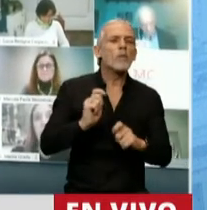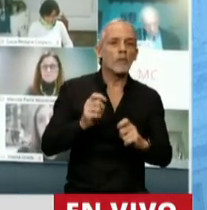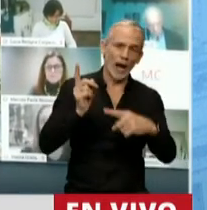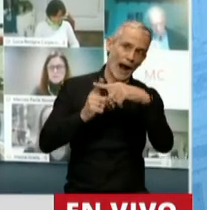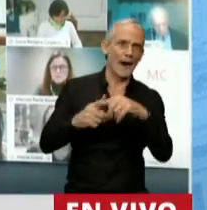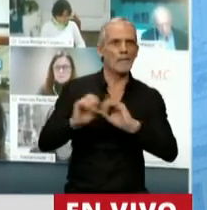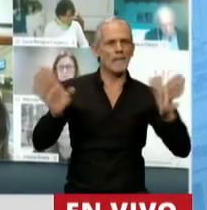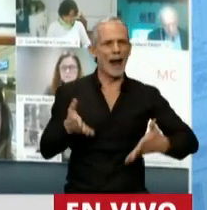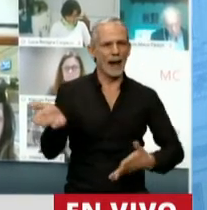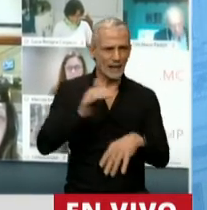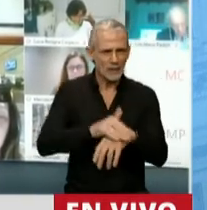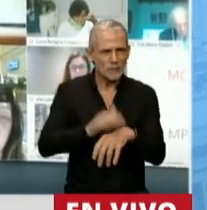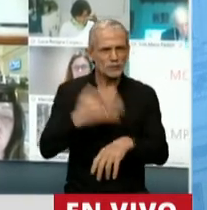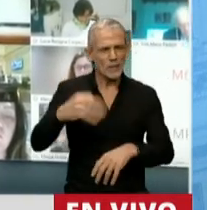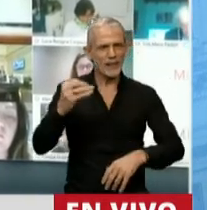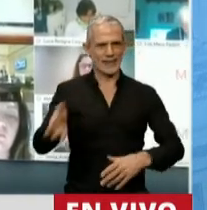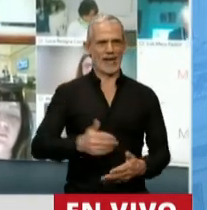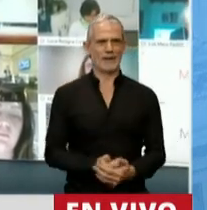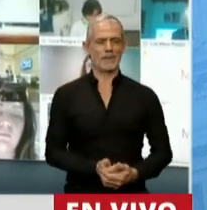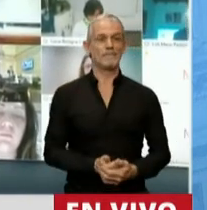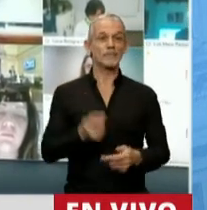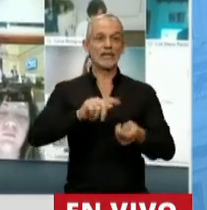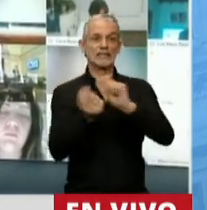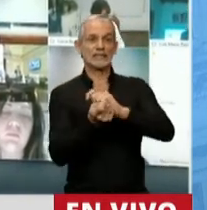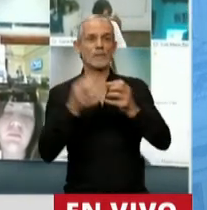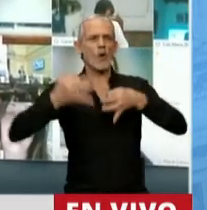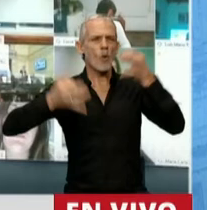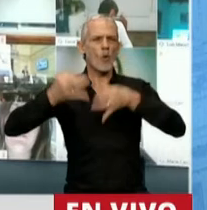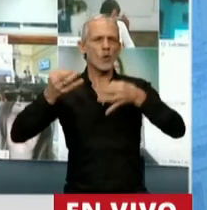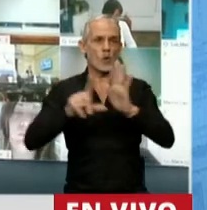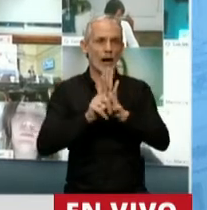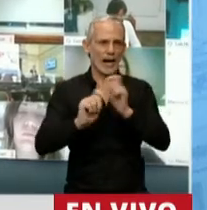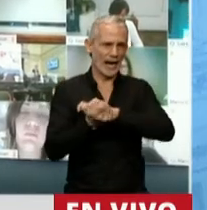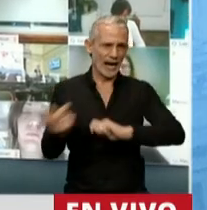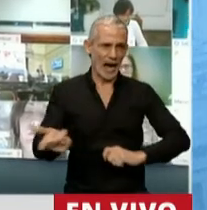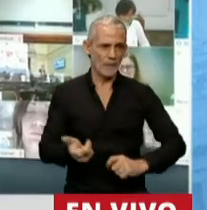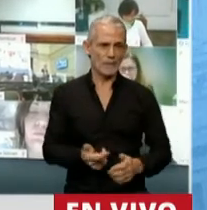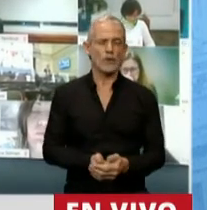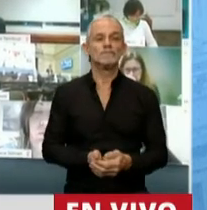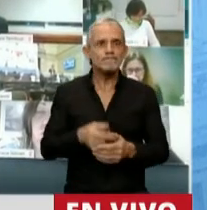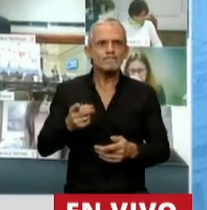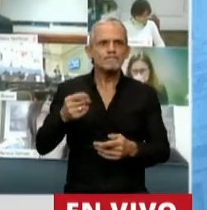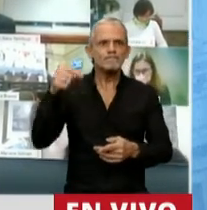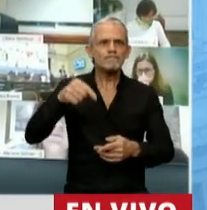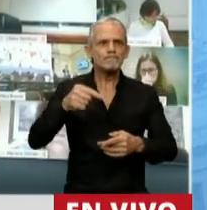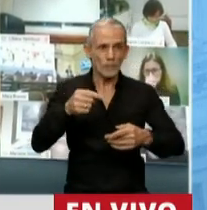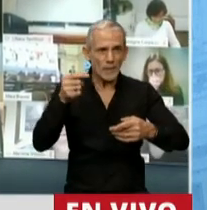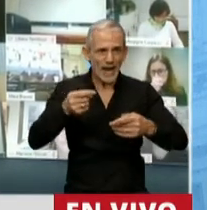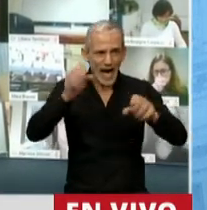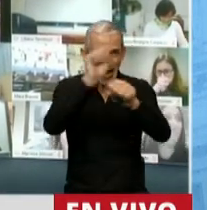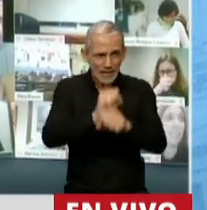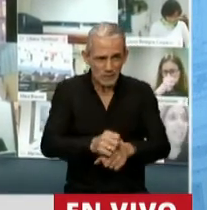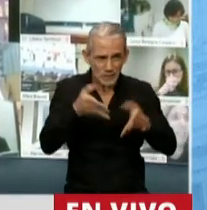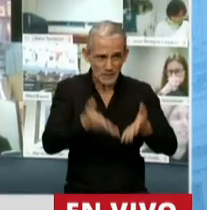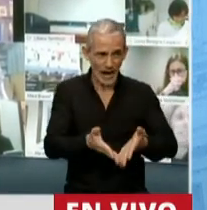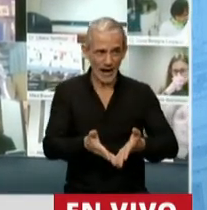cálculo. Que se hagan cargo, señor presidente, de la reforma judicial que no viene a cerrar los sótanos de la democracia, sino que los viene a